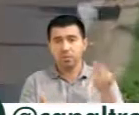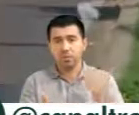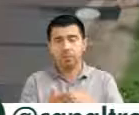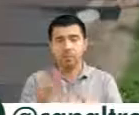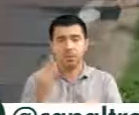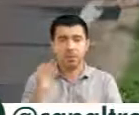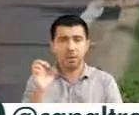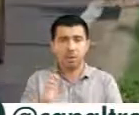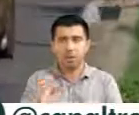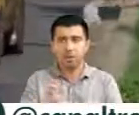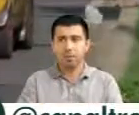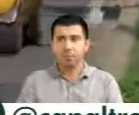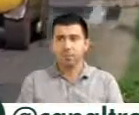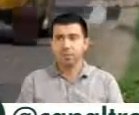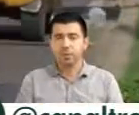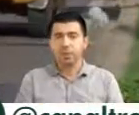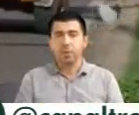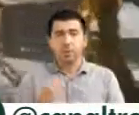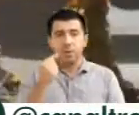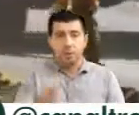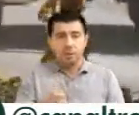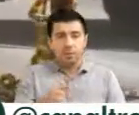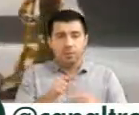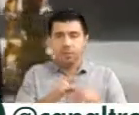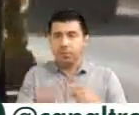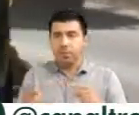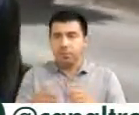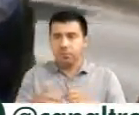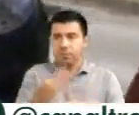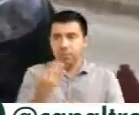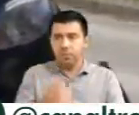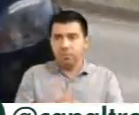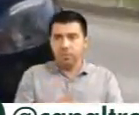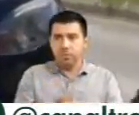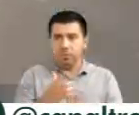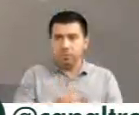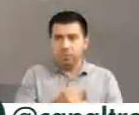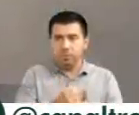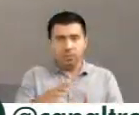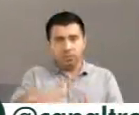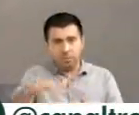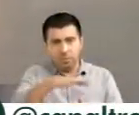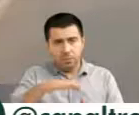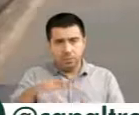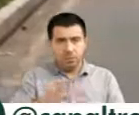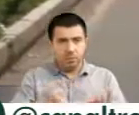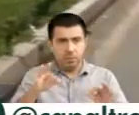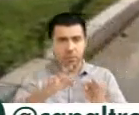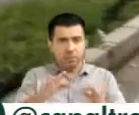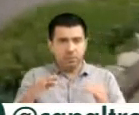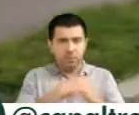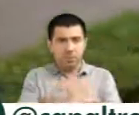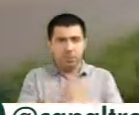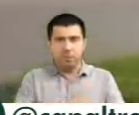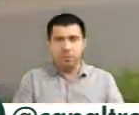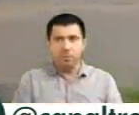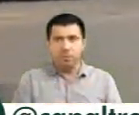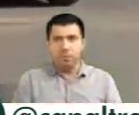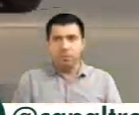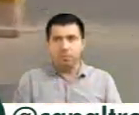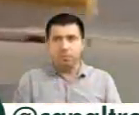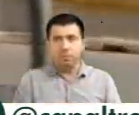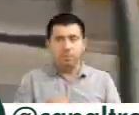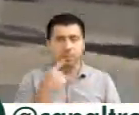enero. La próxima semana se daría inicio a la intervención para recuperar este importante corredor vial. La idea es que empiecen la semana